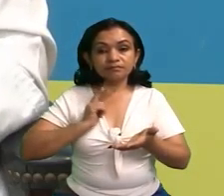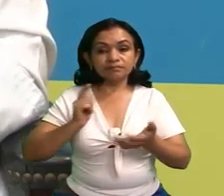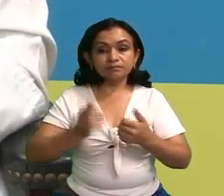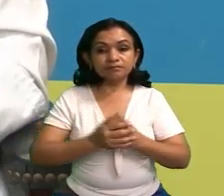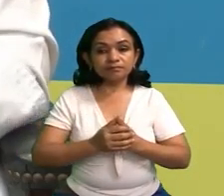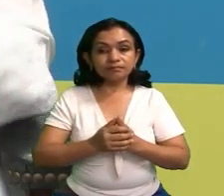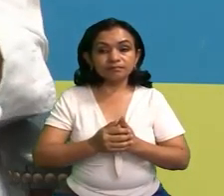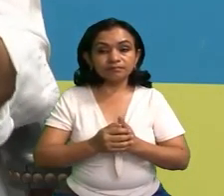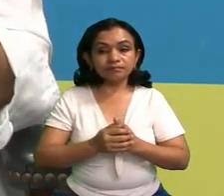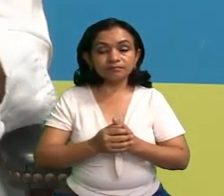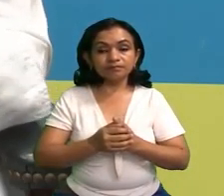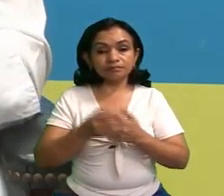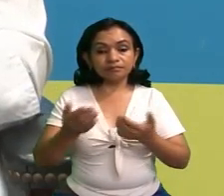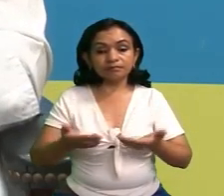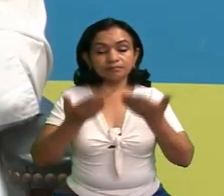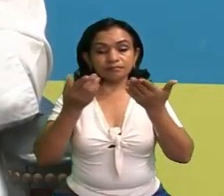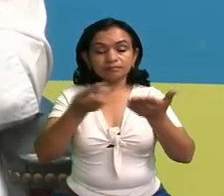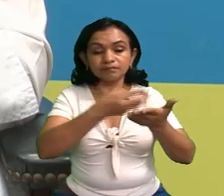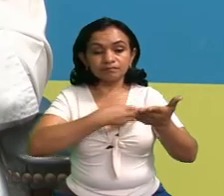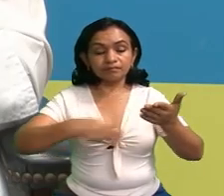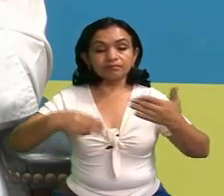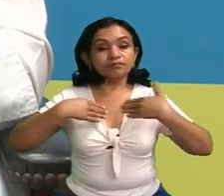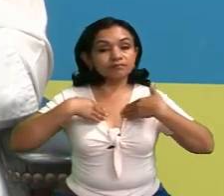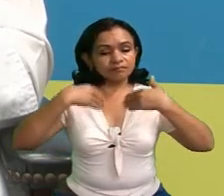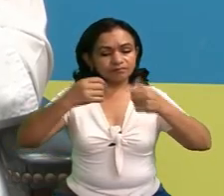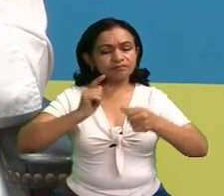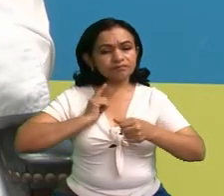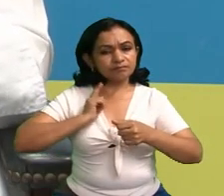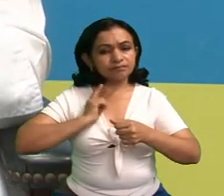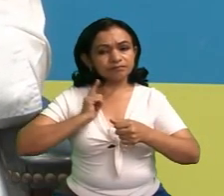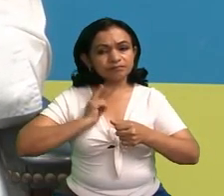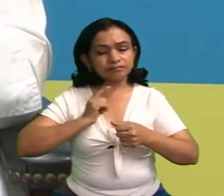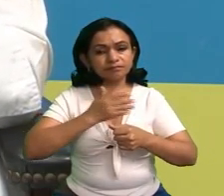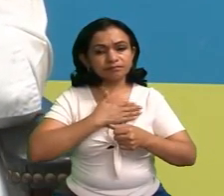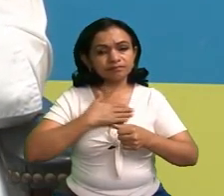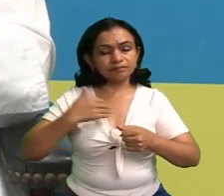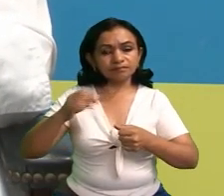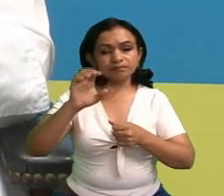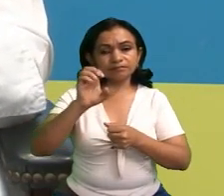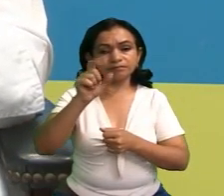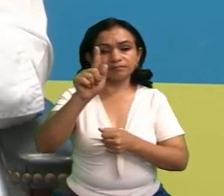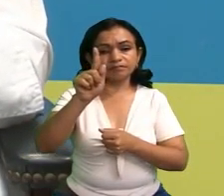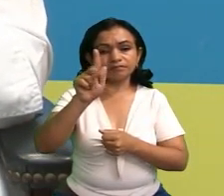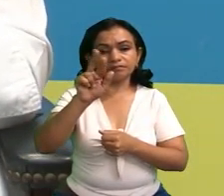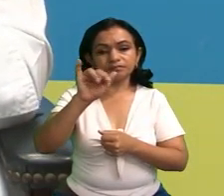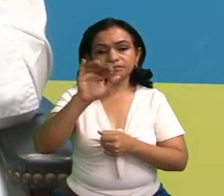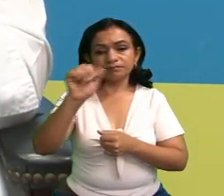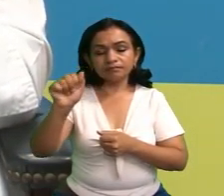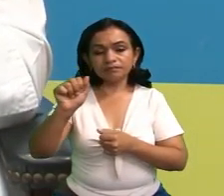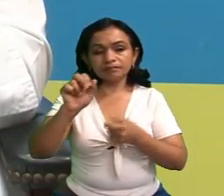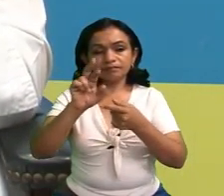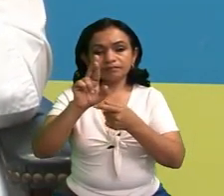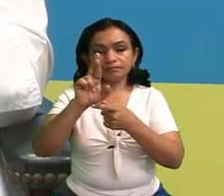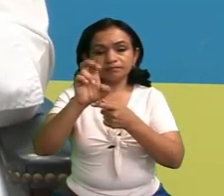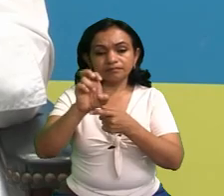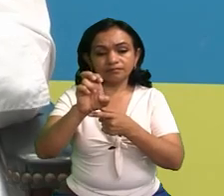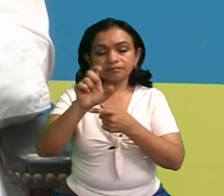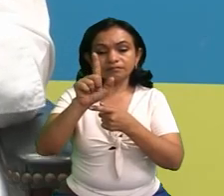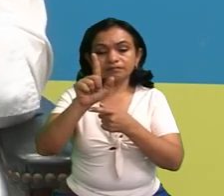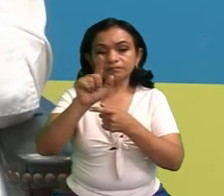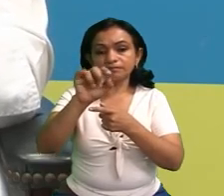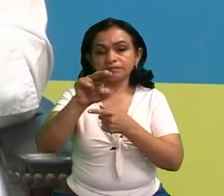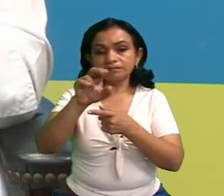lo suministra el Ministerio de Salud. Para mejorar las estrías a base de retinoides. Entonces, sí, para